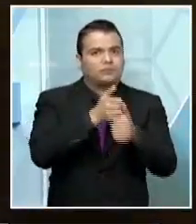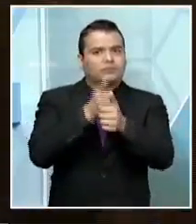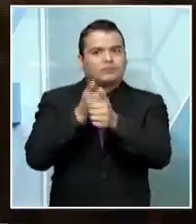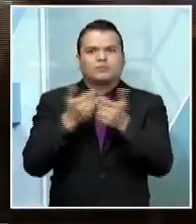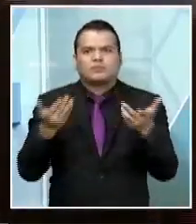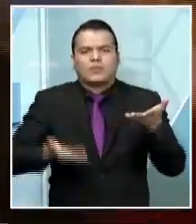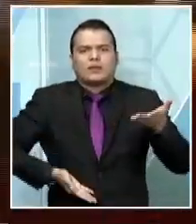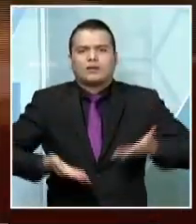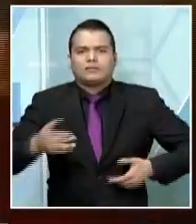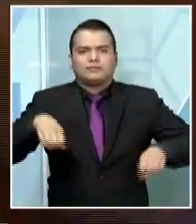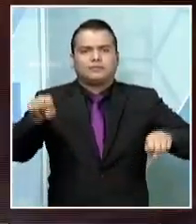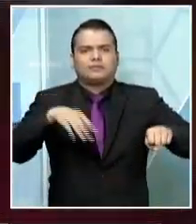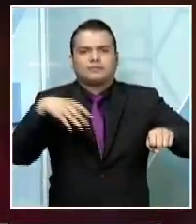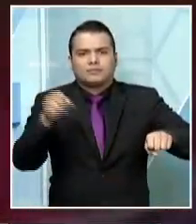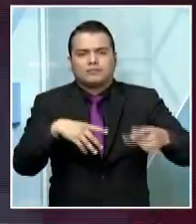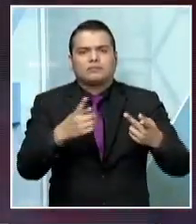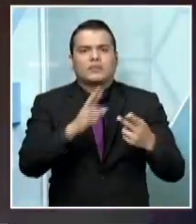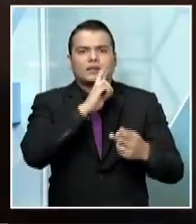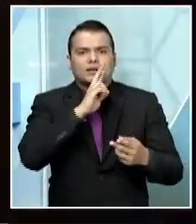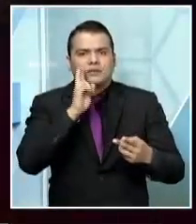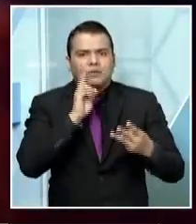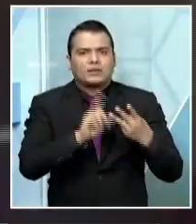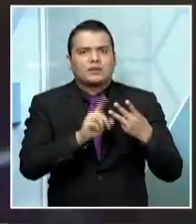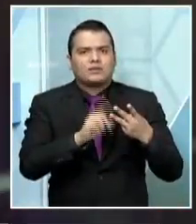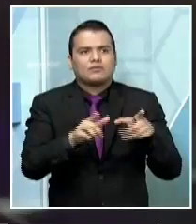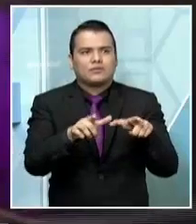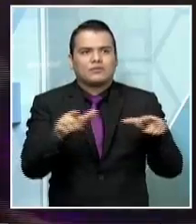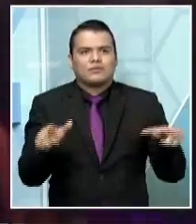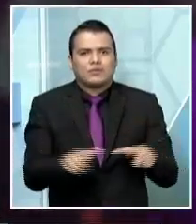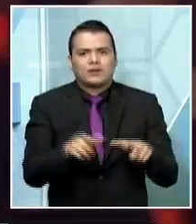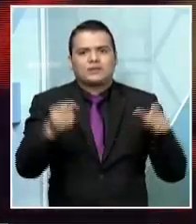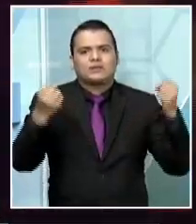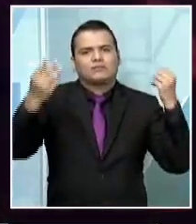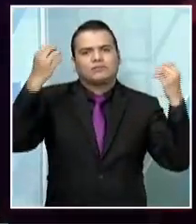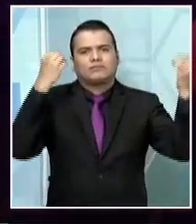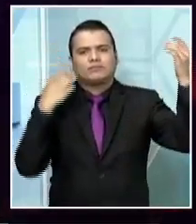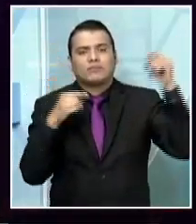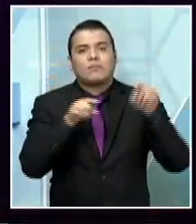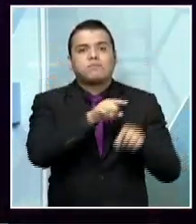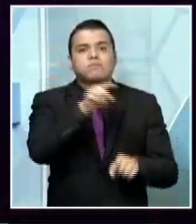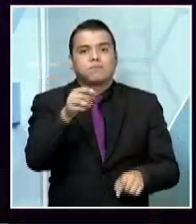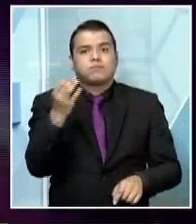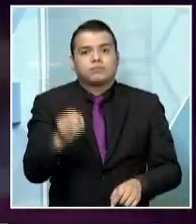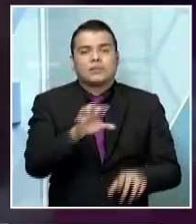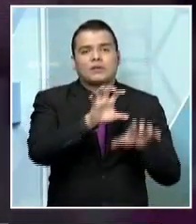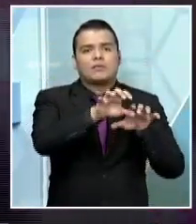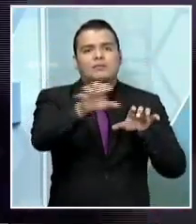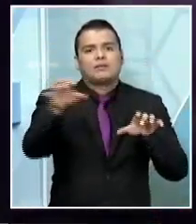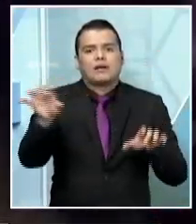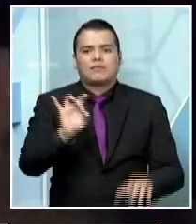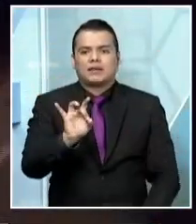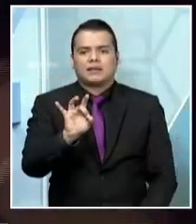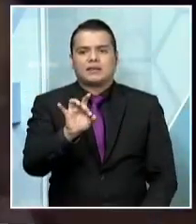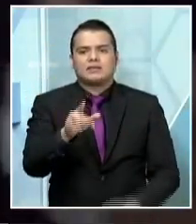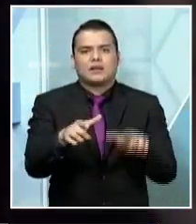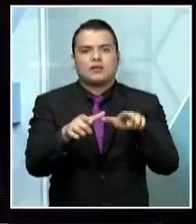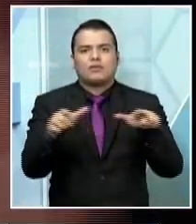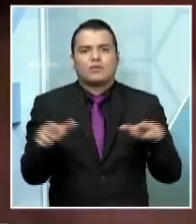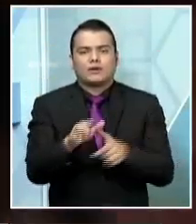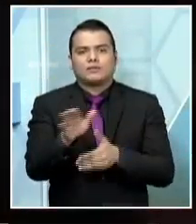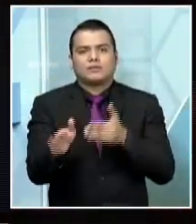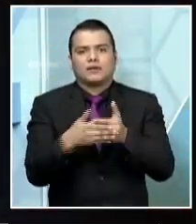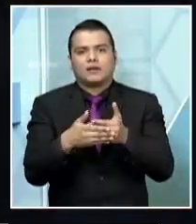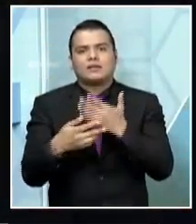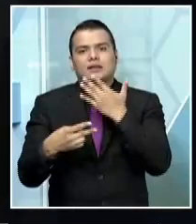supermercados, restaurantes y establecimientos de entretenimiento para adultos, que en la última semana dejó el cierre de 15 de ellos y 7 permanecen